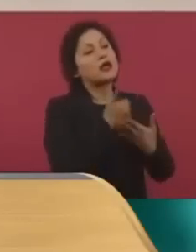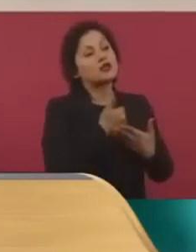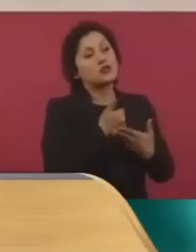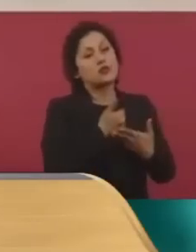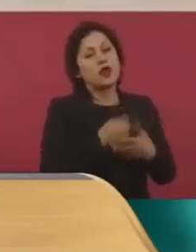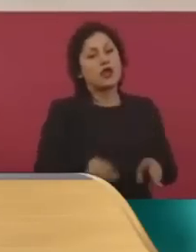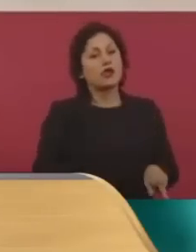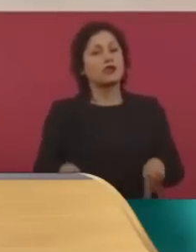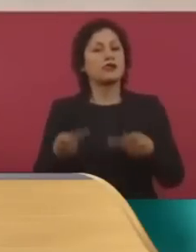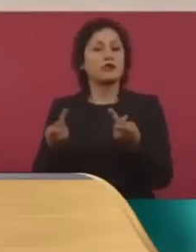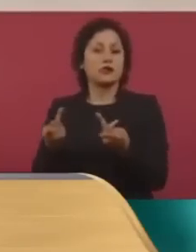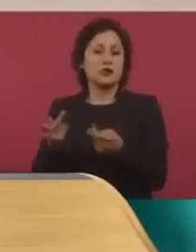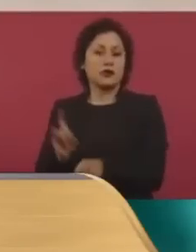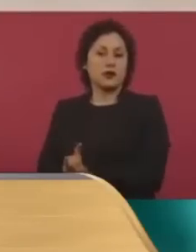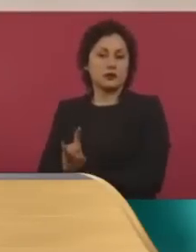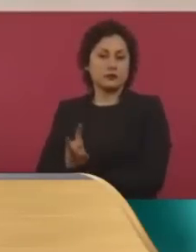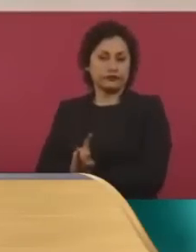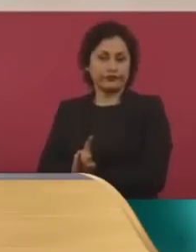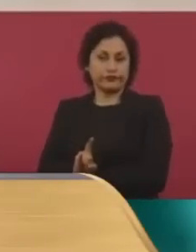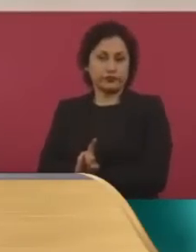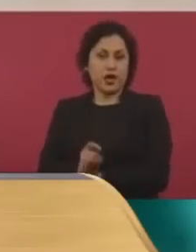y no pagaron los impuestos.